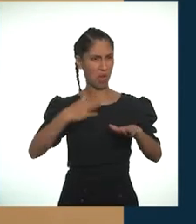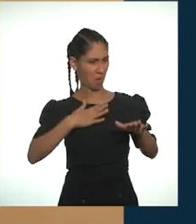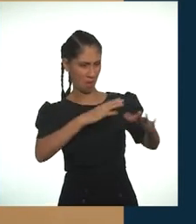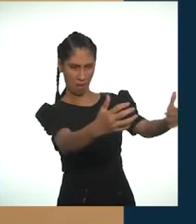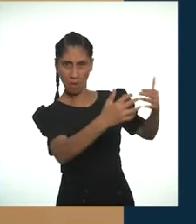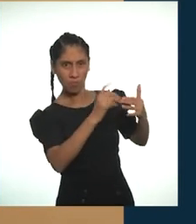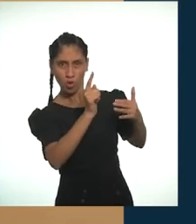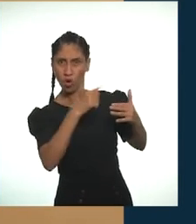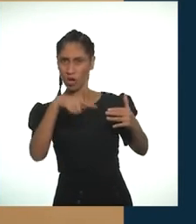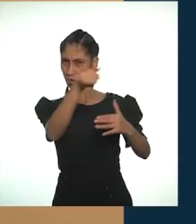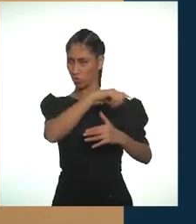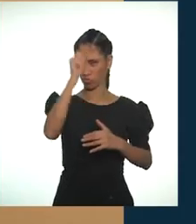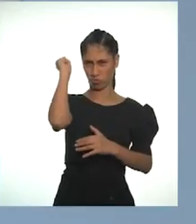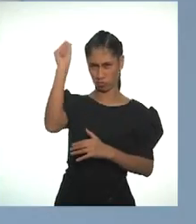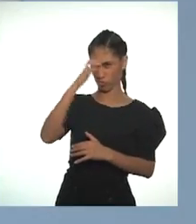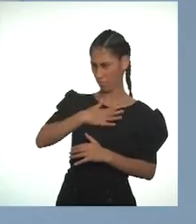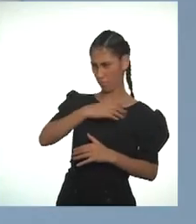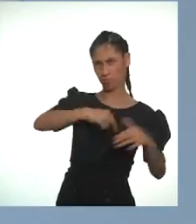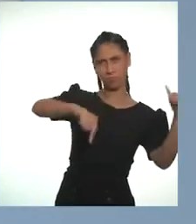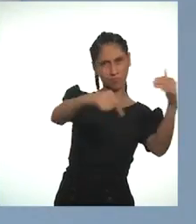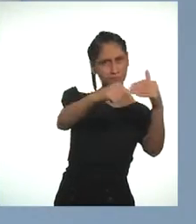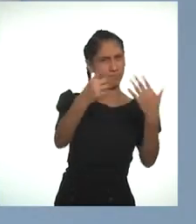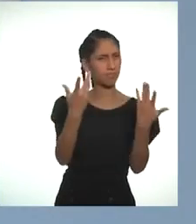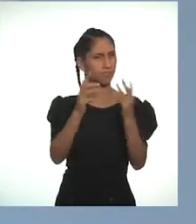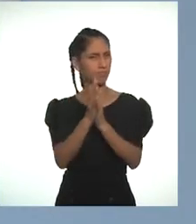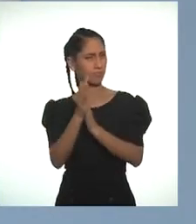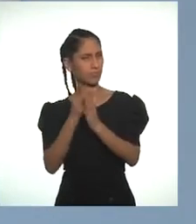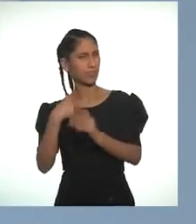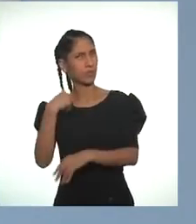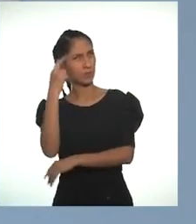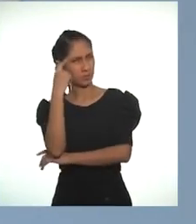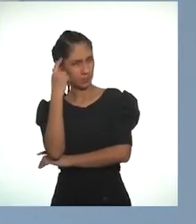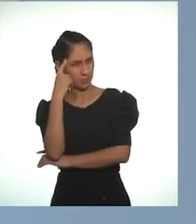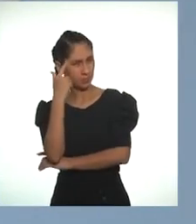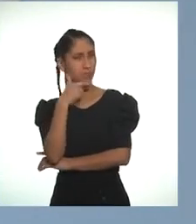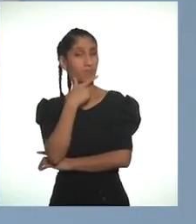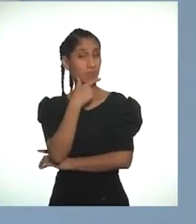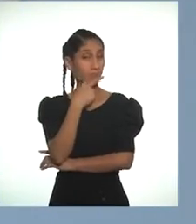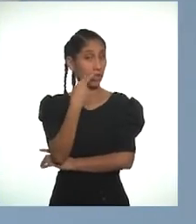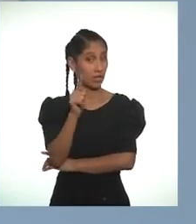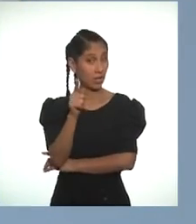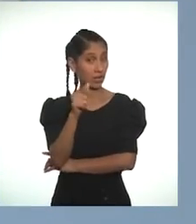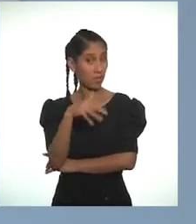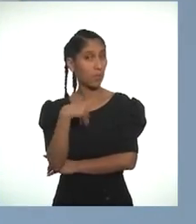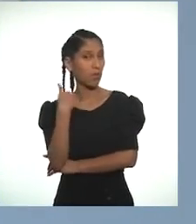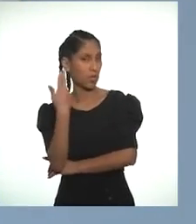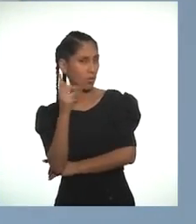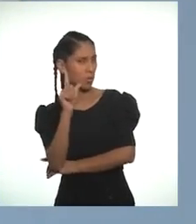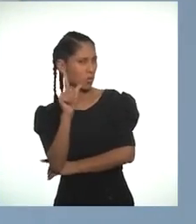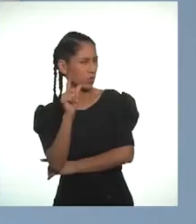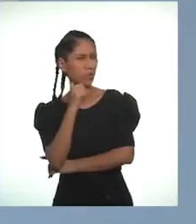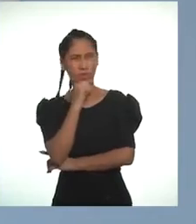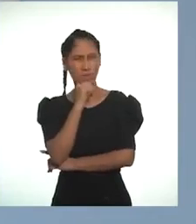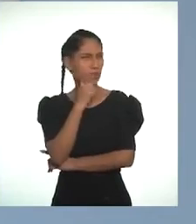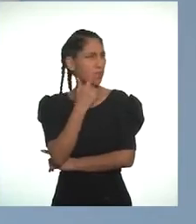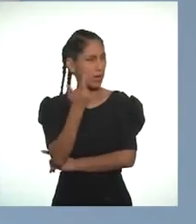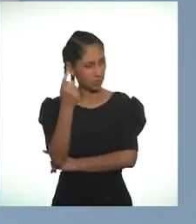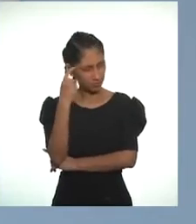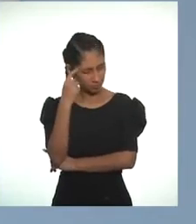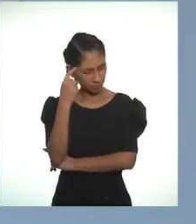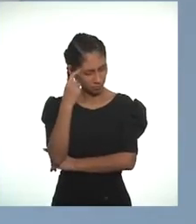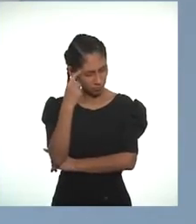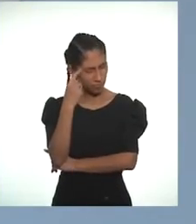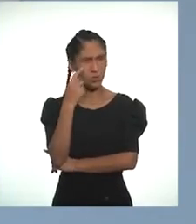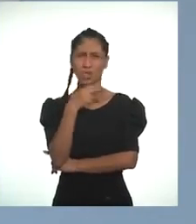a la libre determinación. Esto me deja mucho para pensar. Creo que podríamos darnos un momento para